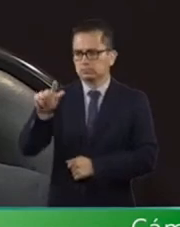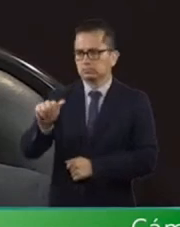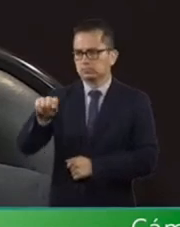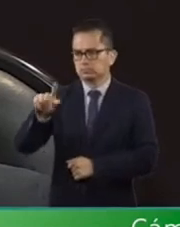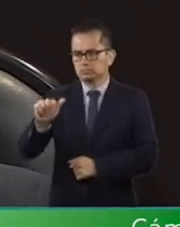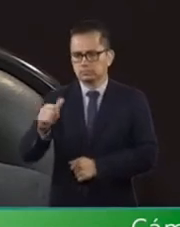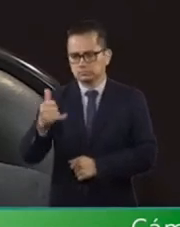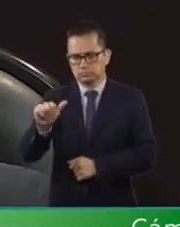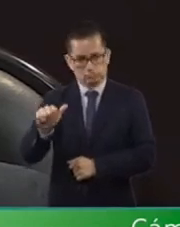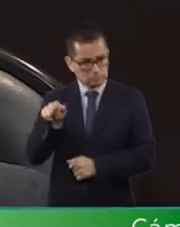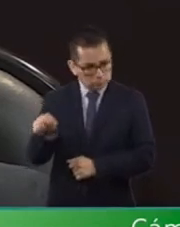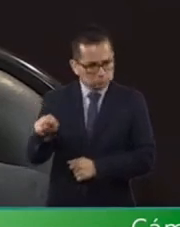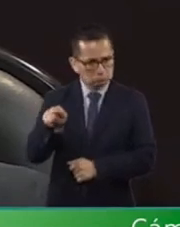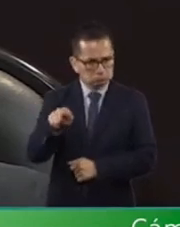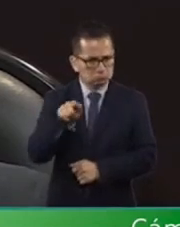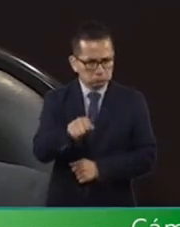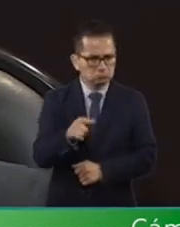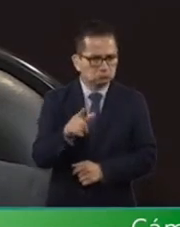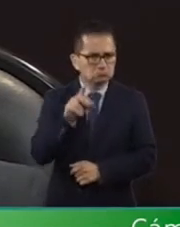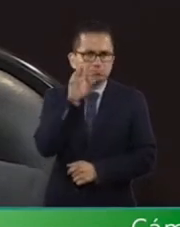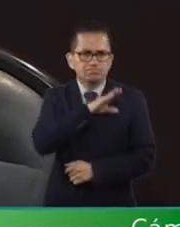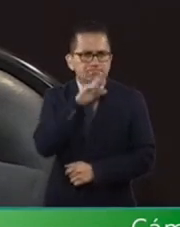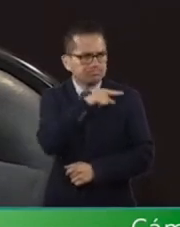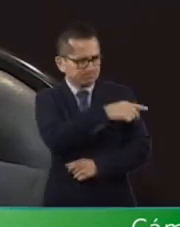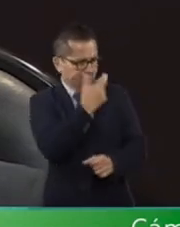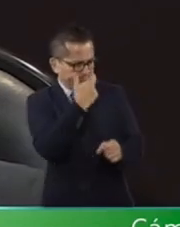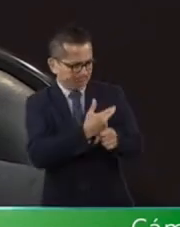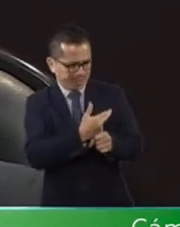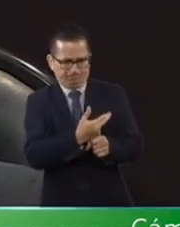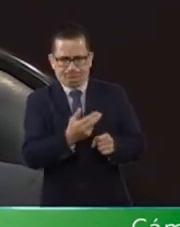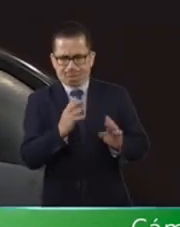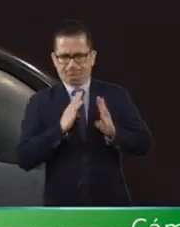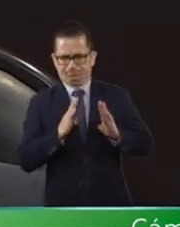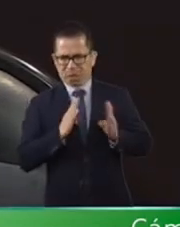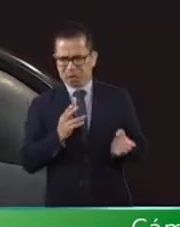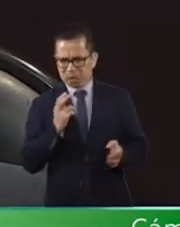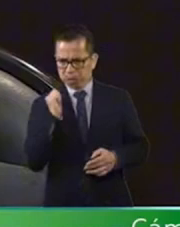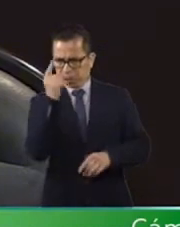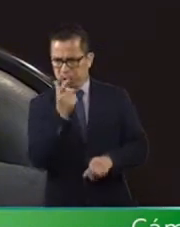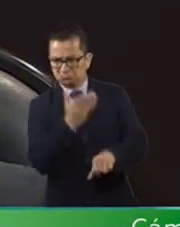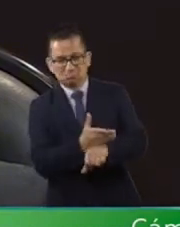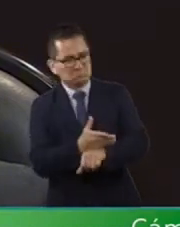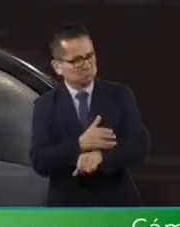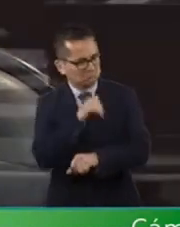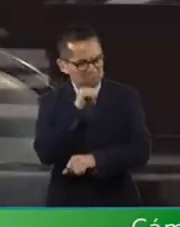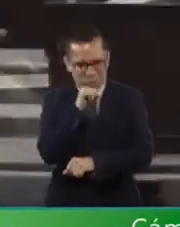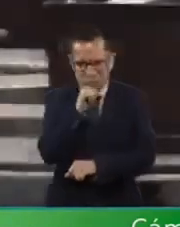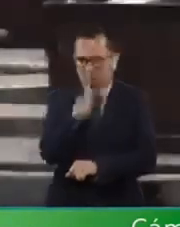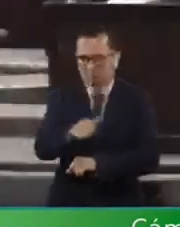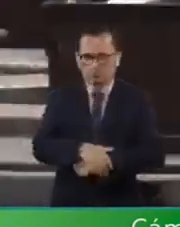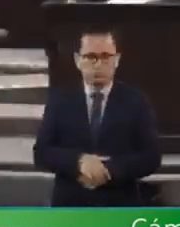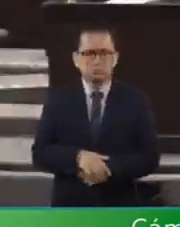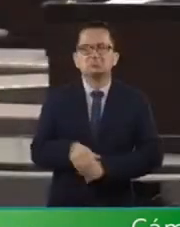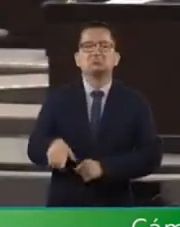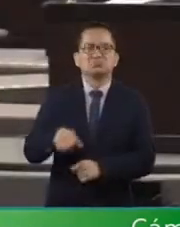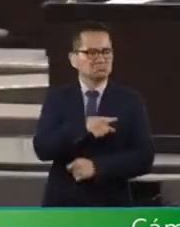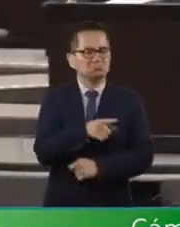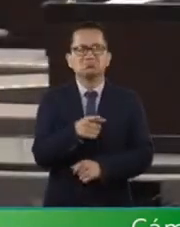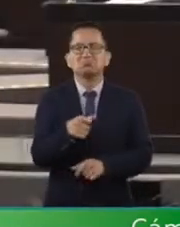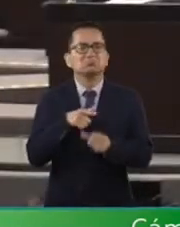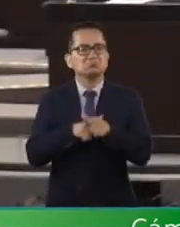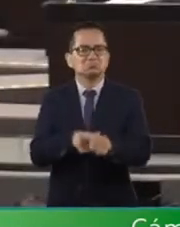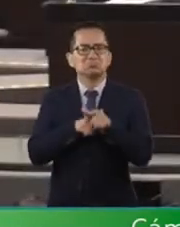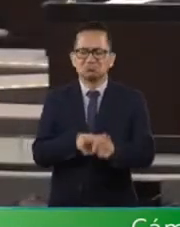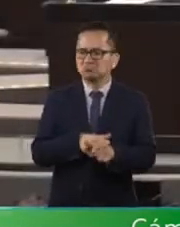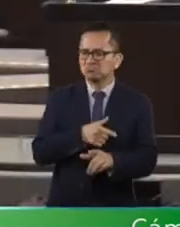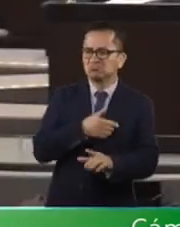Tlatlaya. Nada de eso ocurrió. Por el contrario, siguieron ocurriendo ejecuciones arbitrarias múltiples como las de